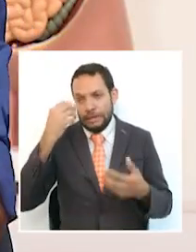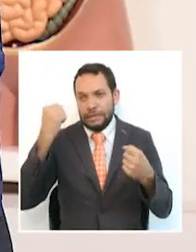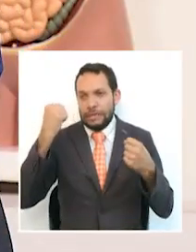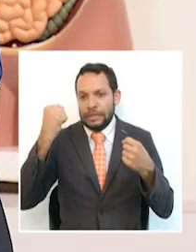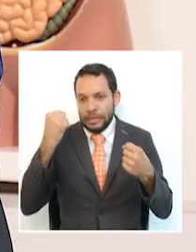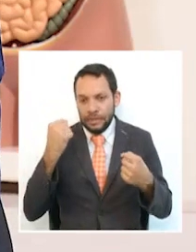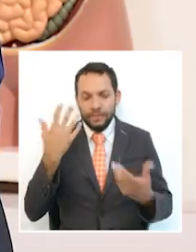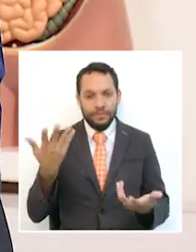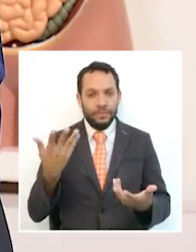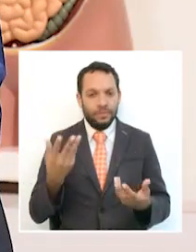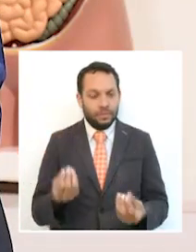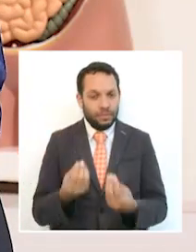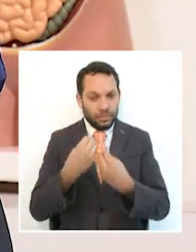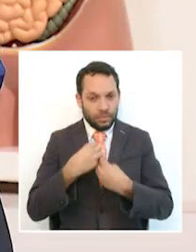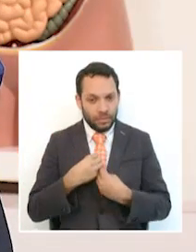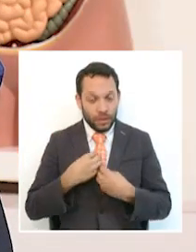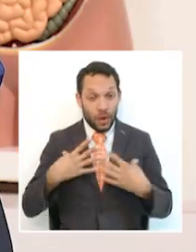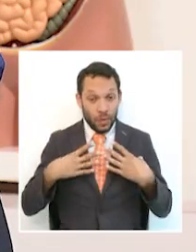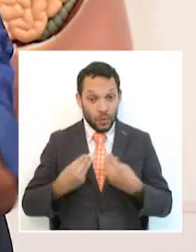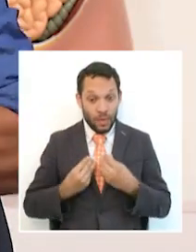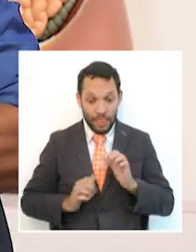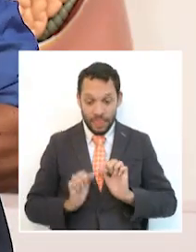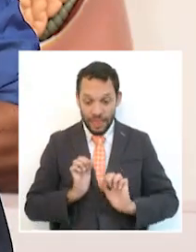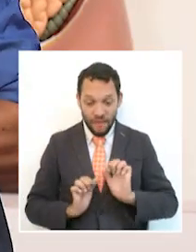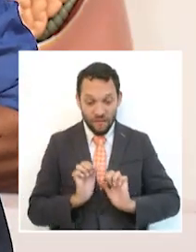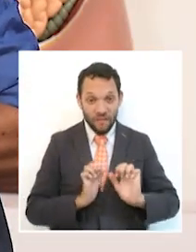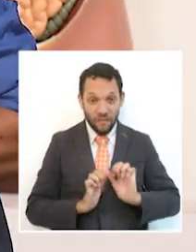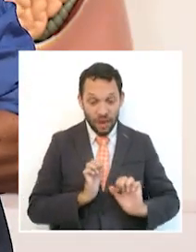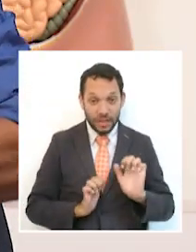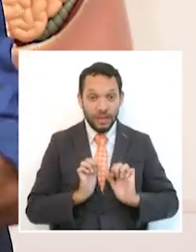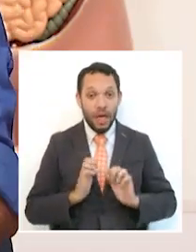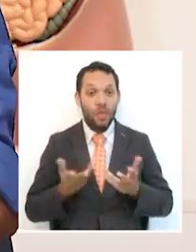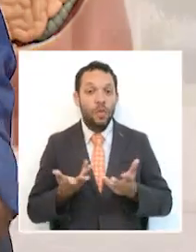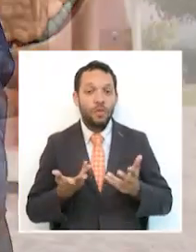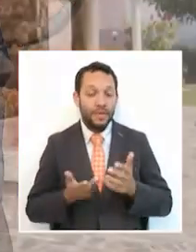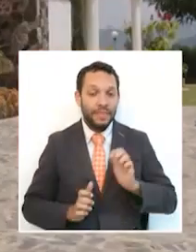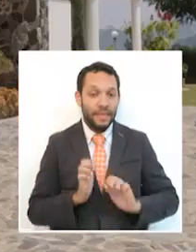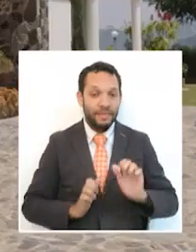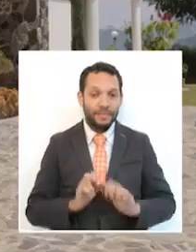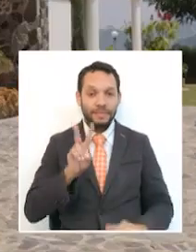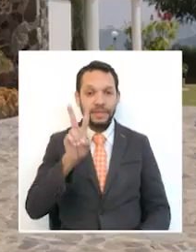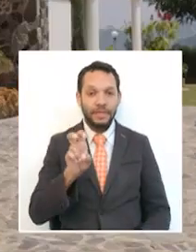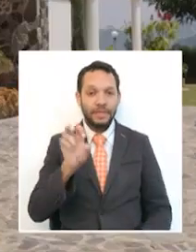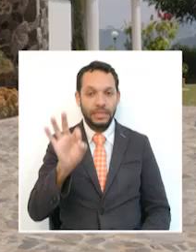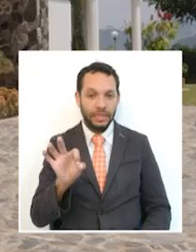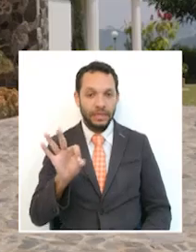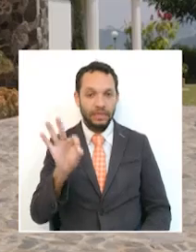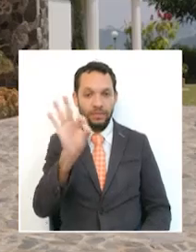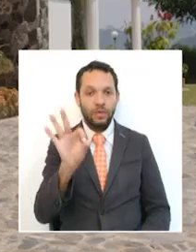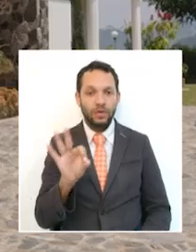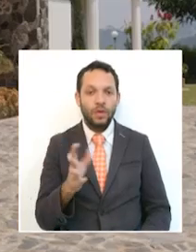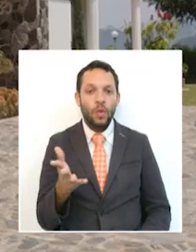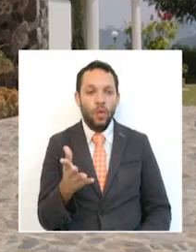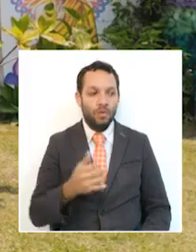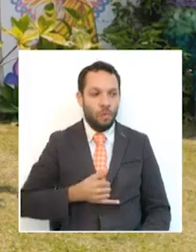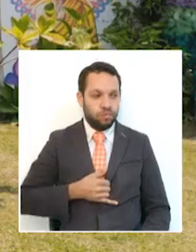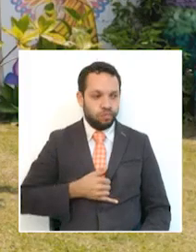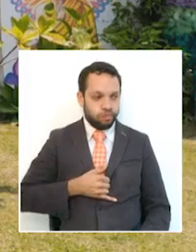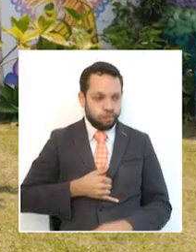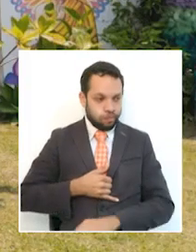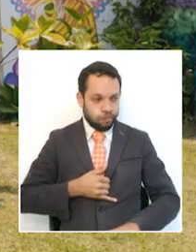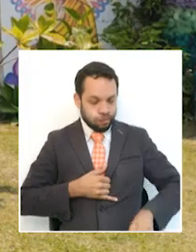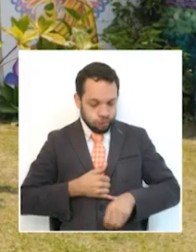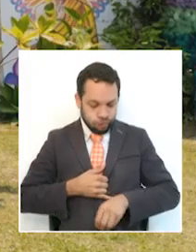que es donde están las defensas 73% están en mi estómago en el colon ahí es donde tenemos que trabajar